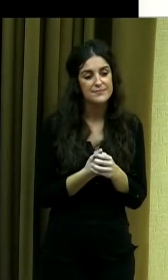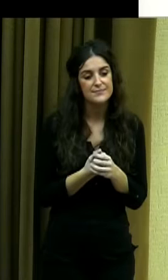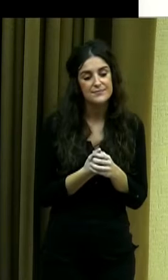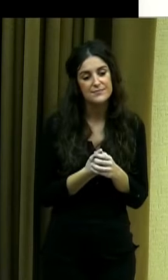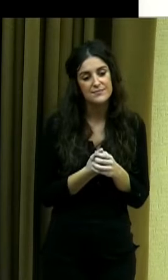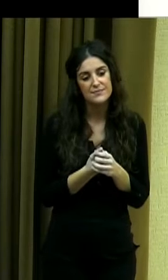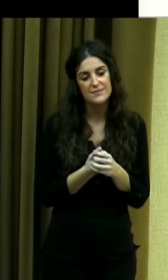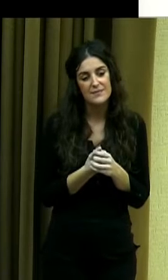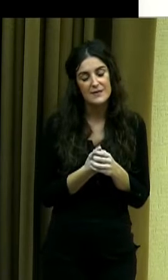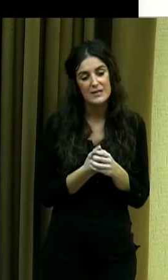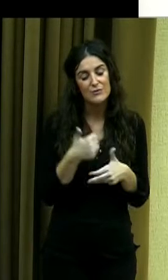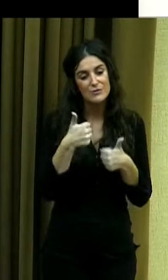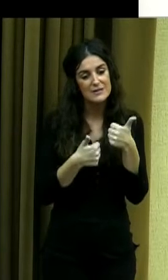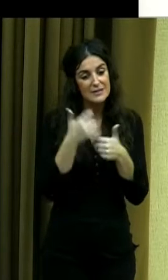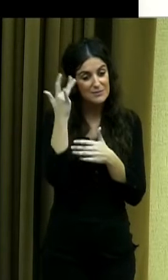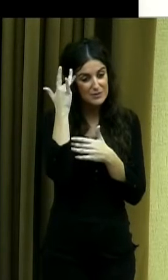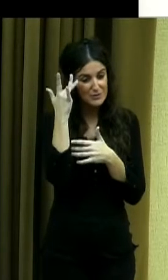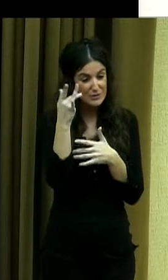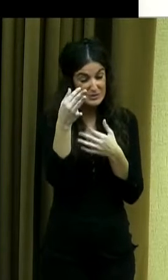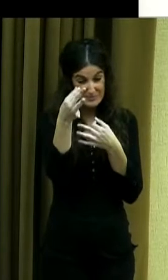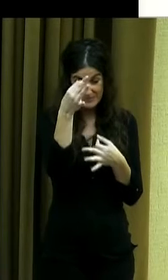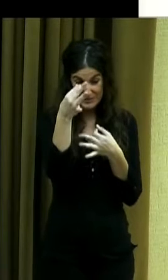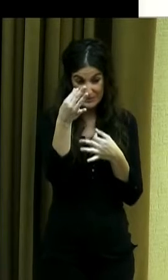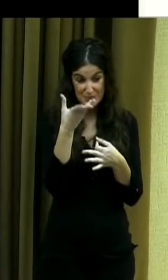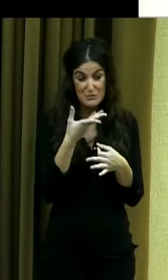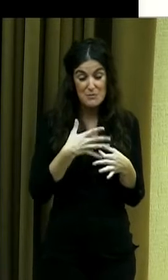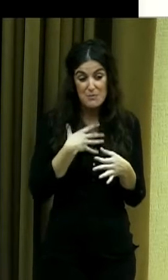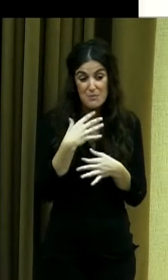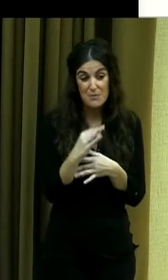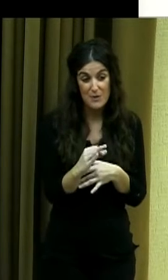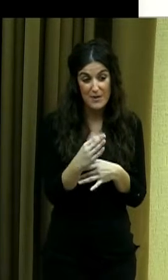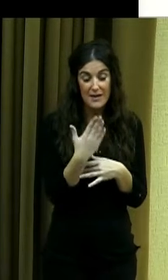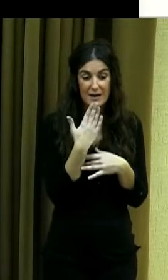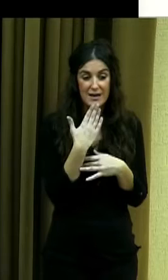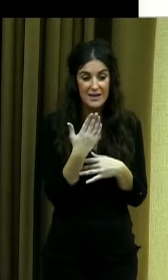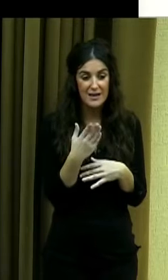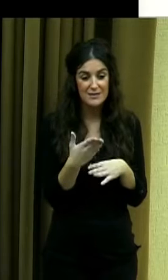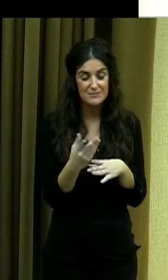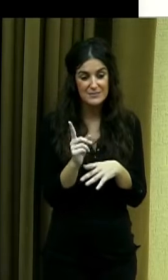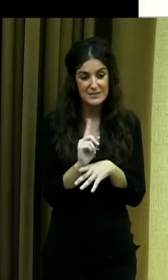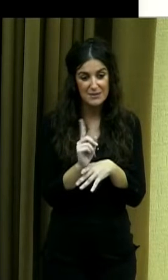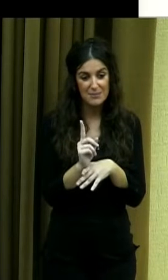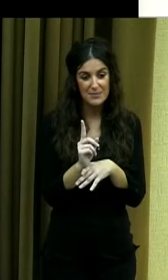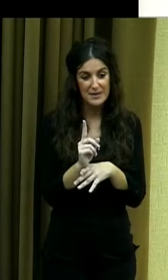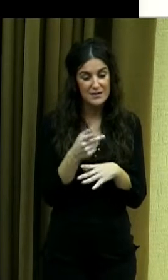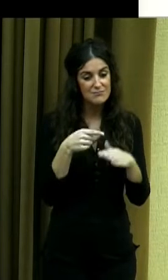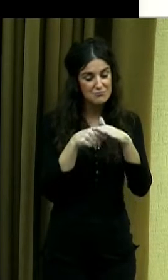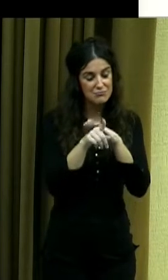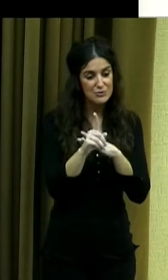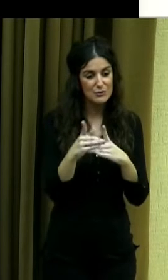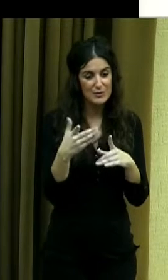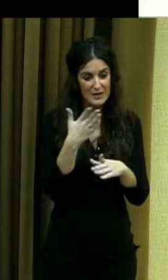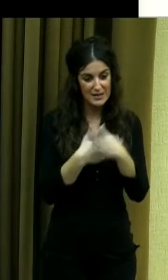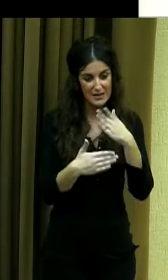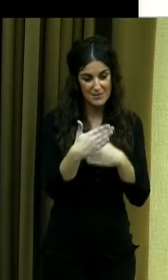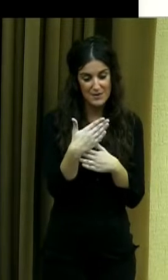En general, con un examen neurológico minucioso va a ser posible desde las edades tempranas prever la evolución hacia una discapacidad. Vuelvo a